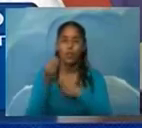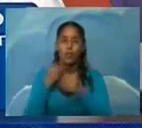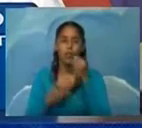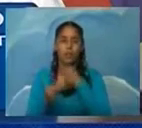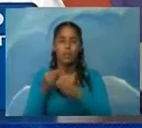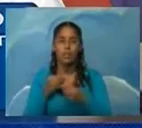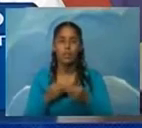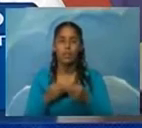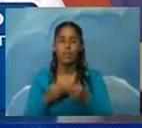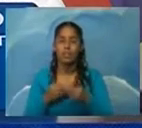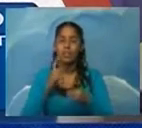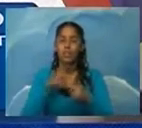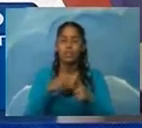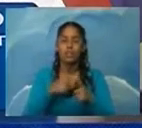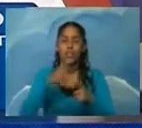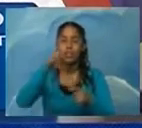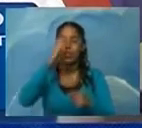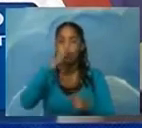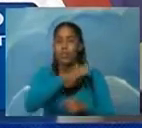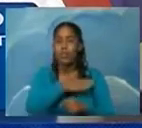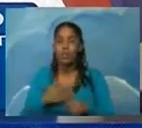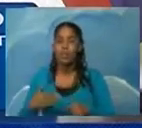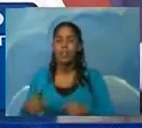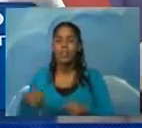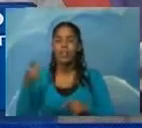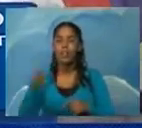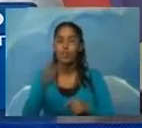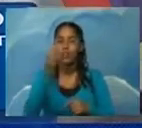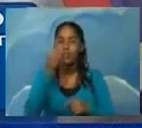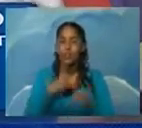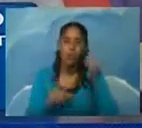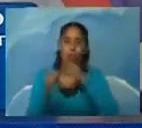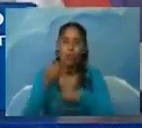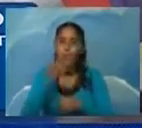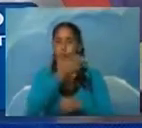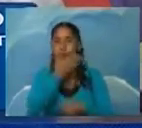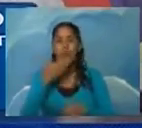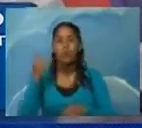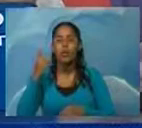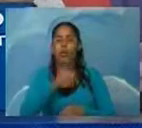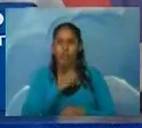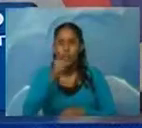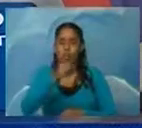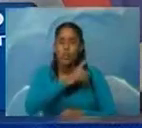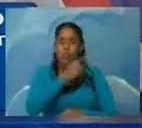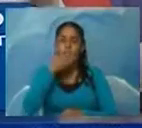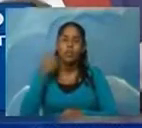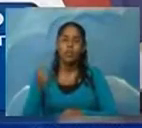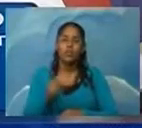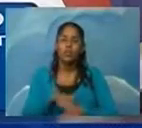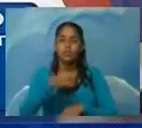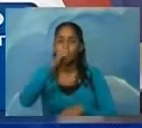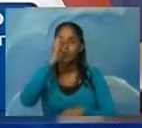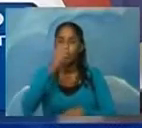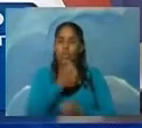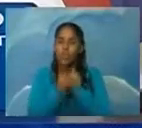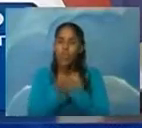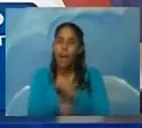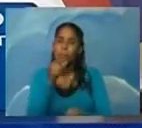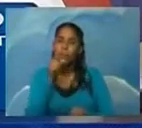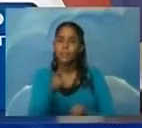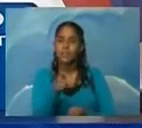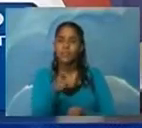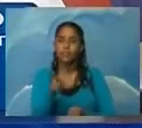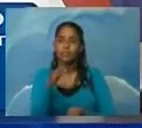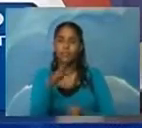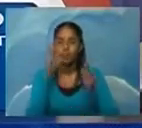casco cerrado. Y Dios quiere que usted se coma lo mejor de lo mejor, porque Dios lo ama a usted. ¿Me